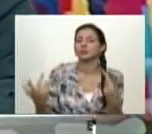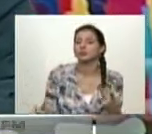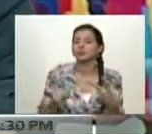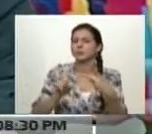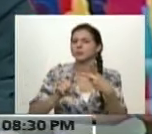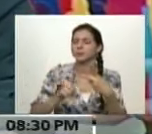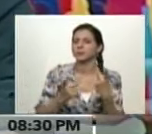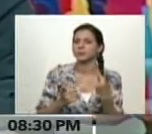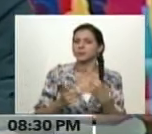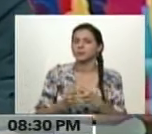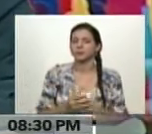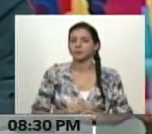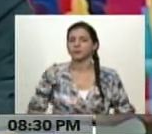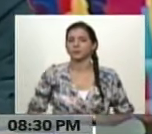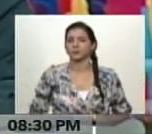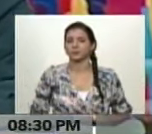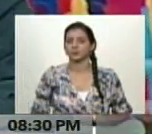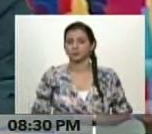amenaza,